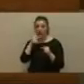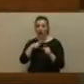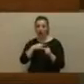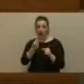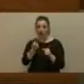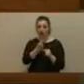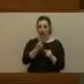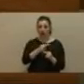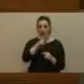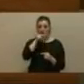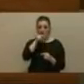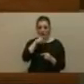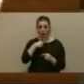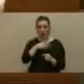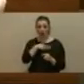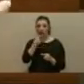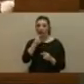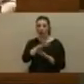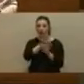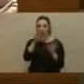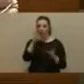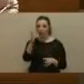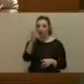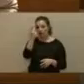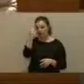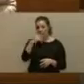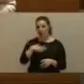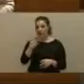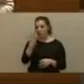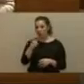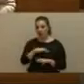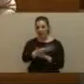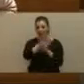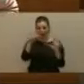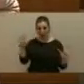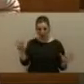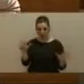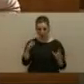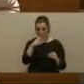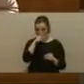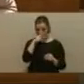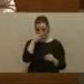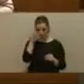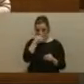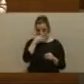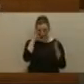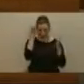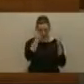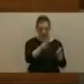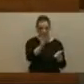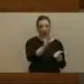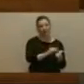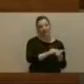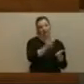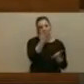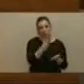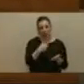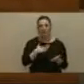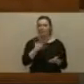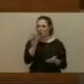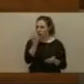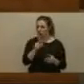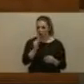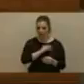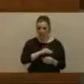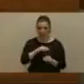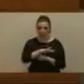toda claridad, porque usted sabe que a mí me gusta bastante la claridad, a usted en ocasiones, a mí me gusta bastante la claridad. El